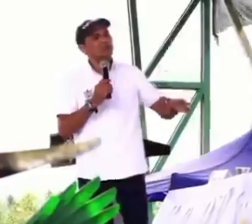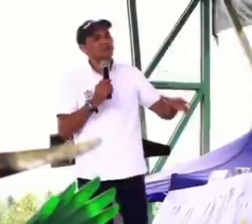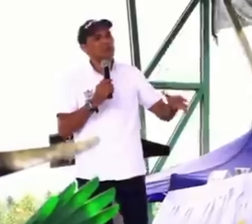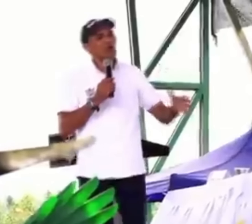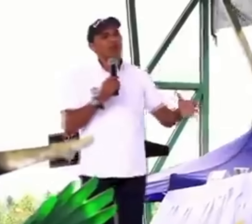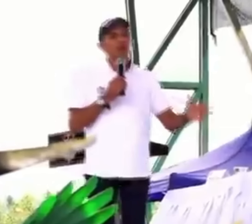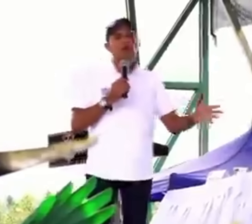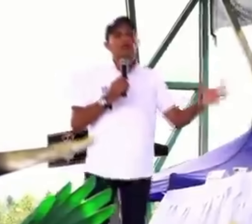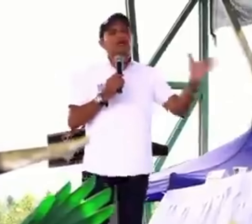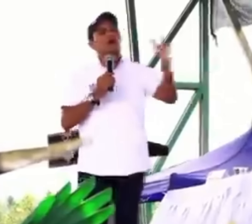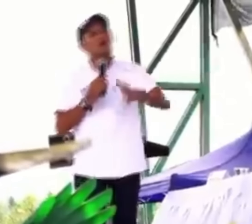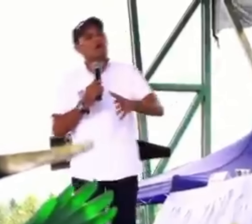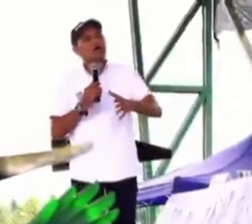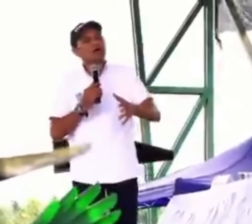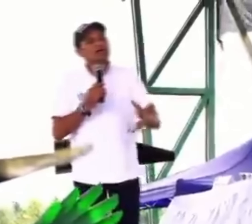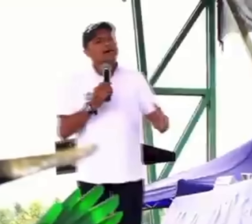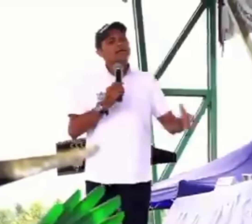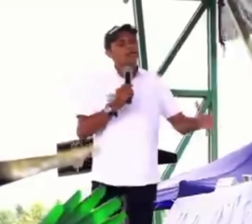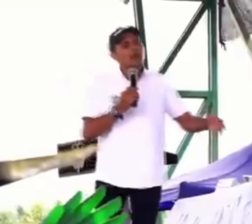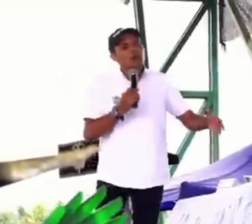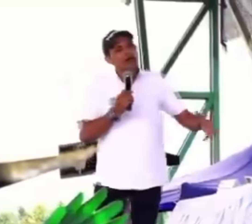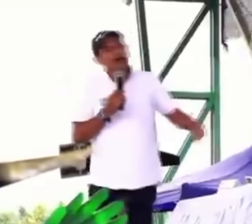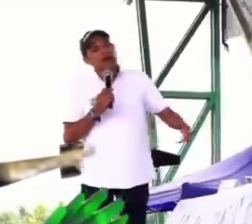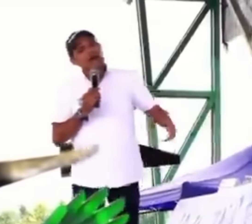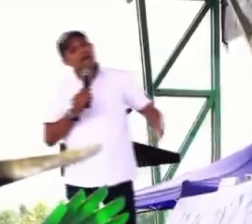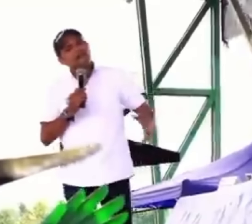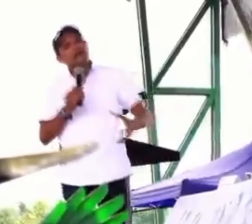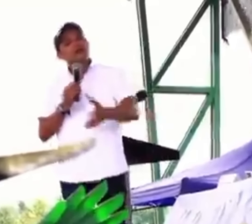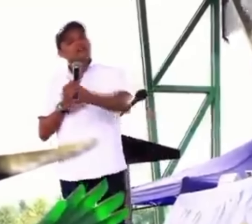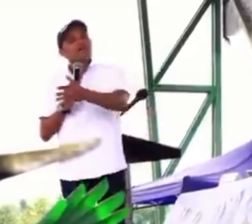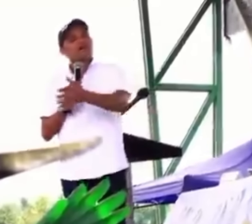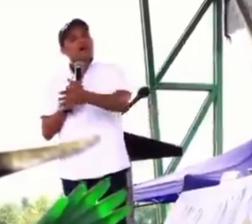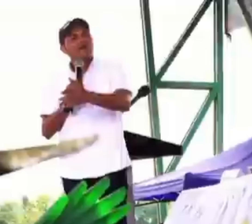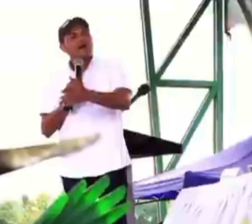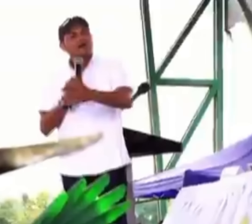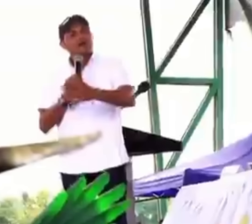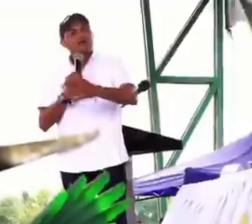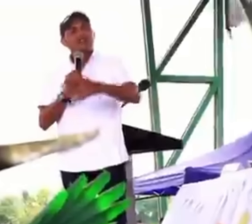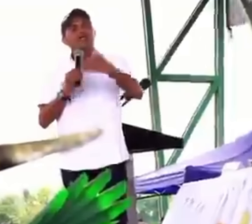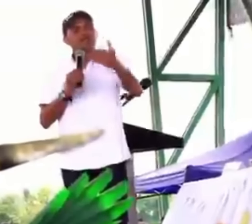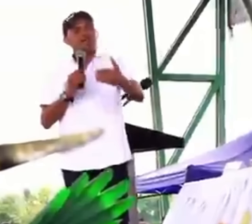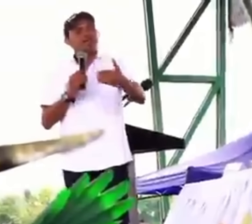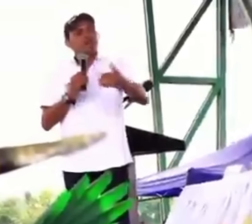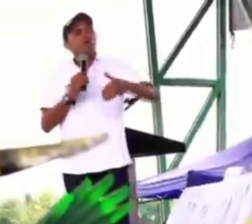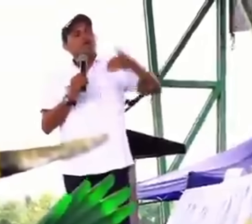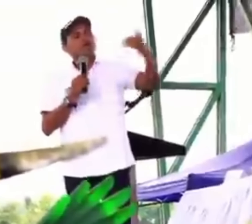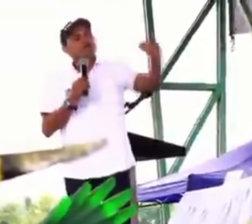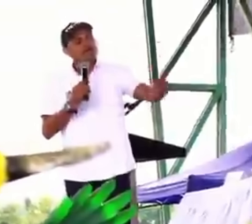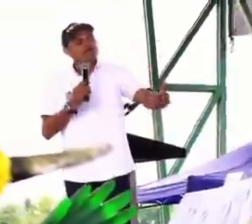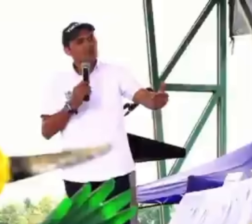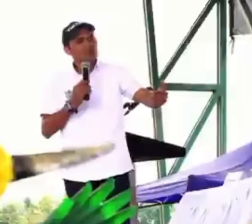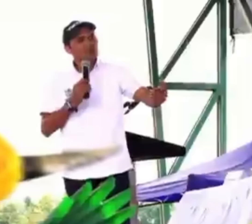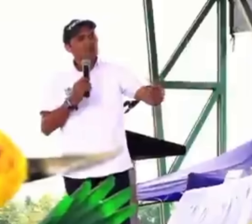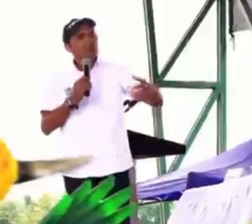intervención eran unas cuando adjudicaron la obra ya el río había adentrado más a la bancada y se requiere un